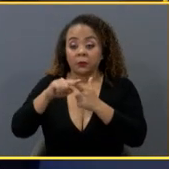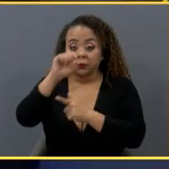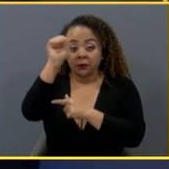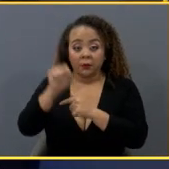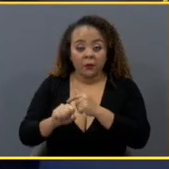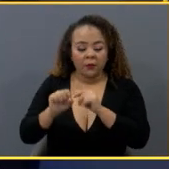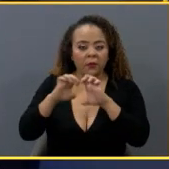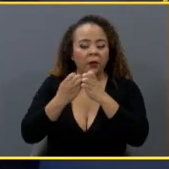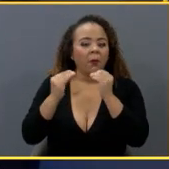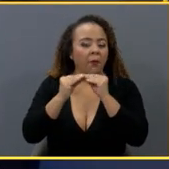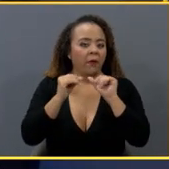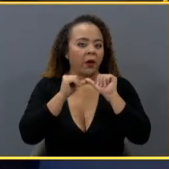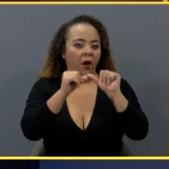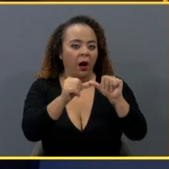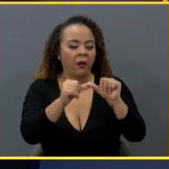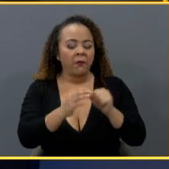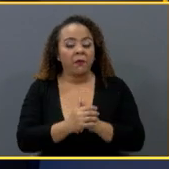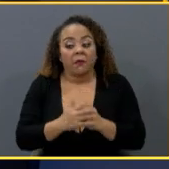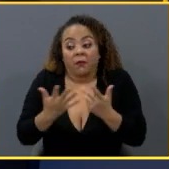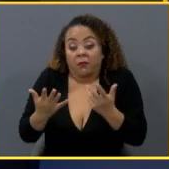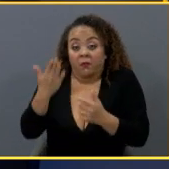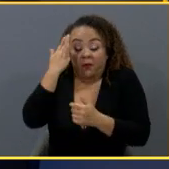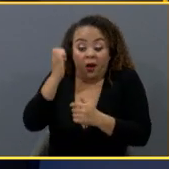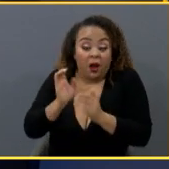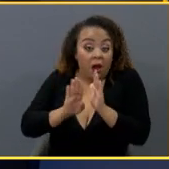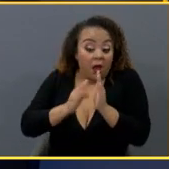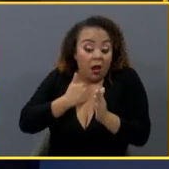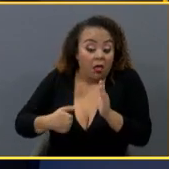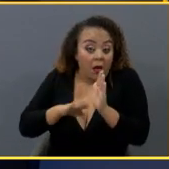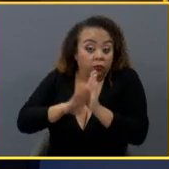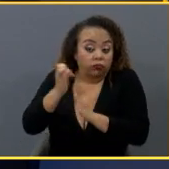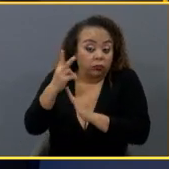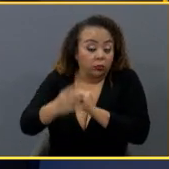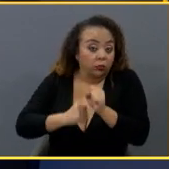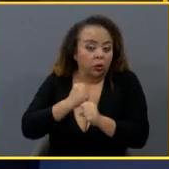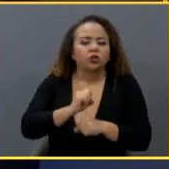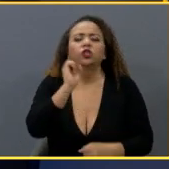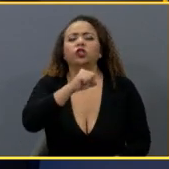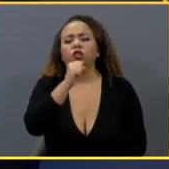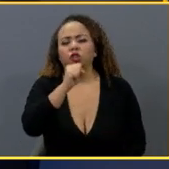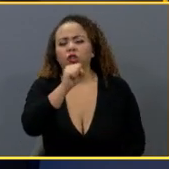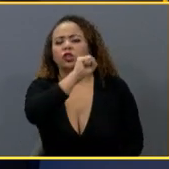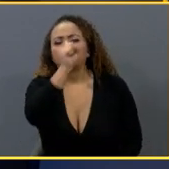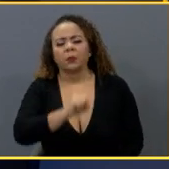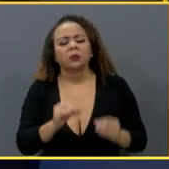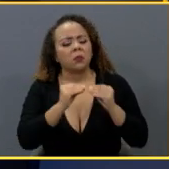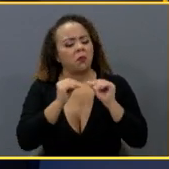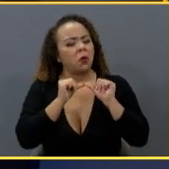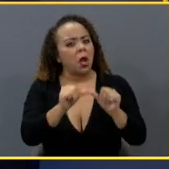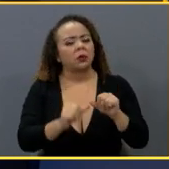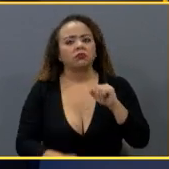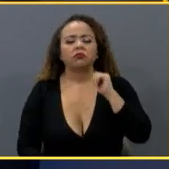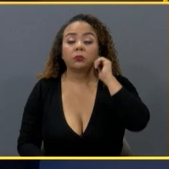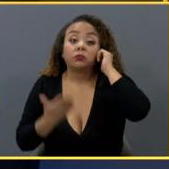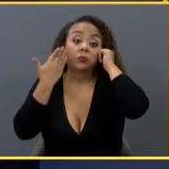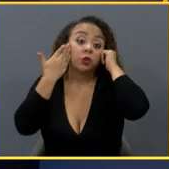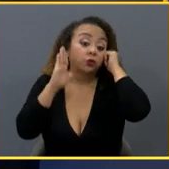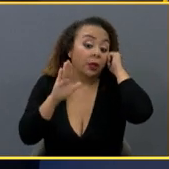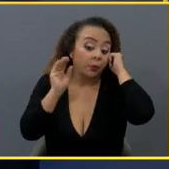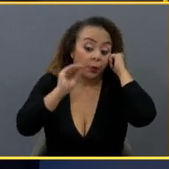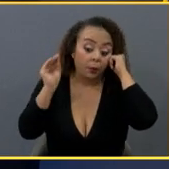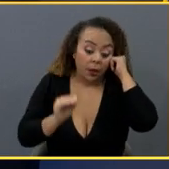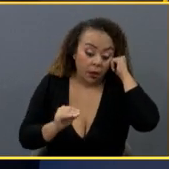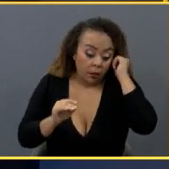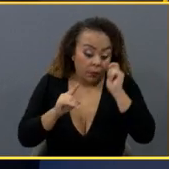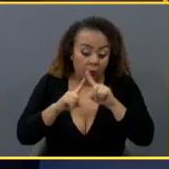equipo más regular. No, porque Herediano levantó hace 12 años. Sí, Saprissa es el más regular. El que, no sé el promedio, pero